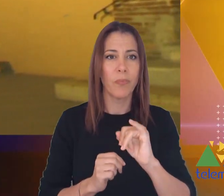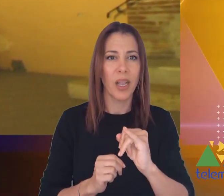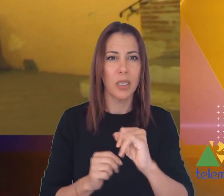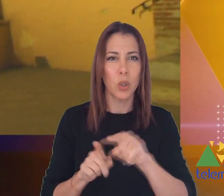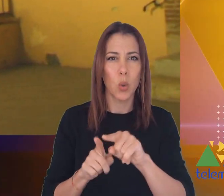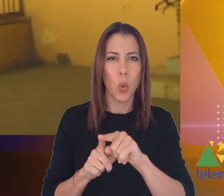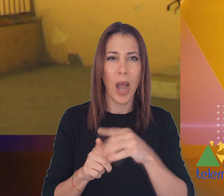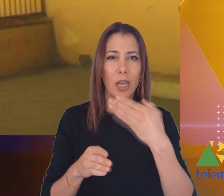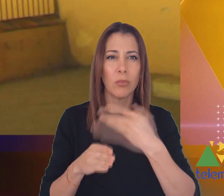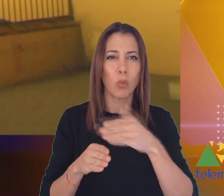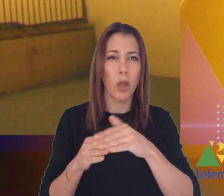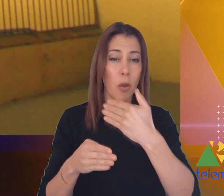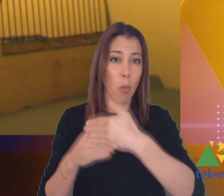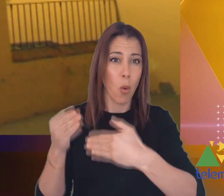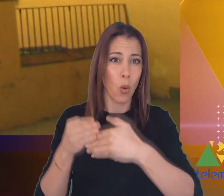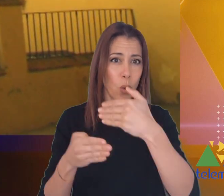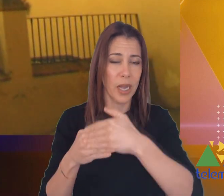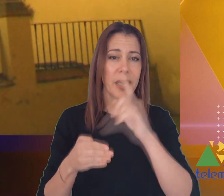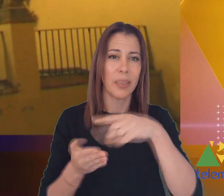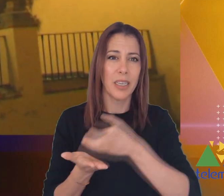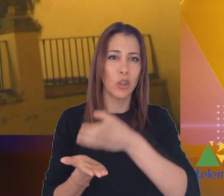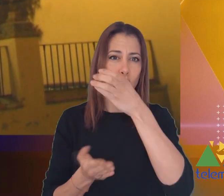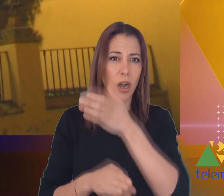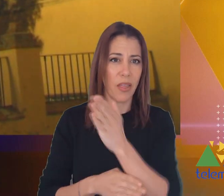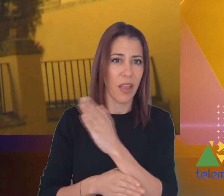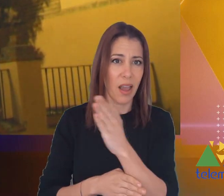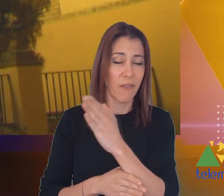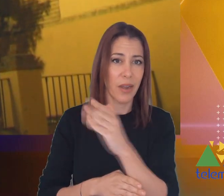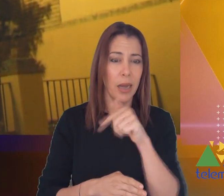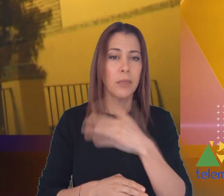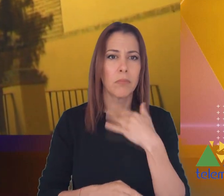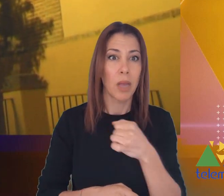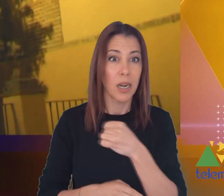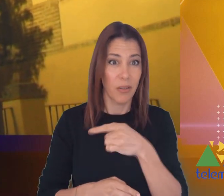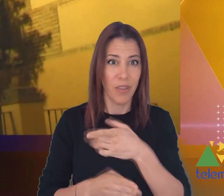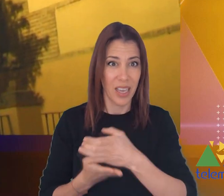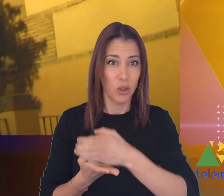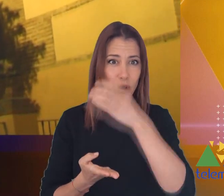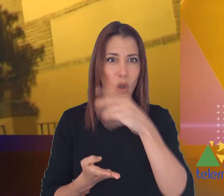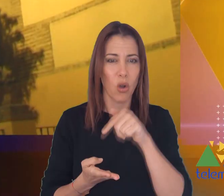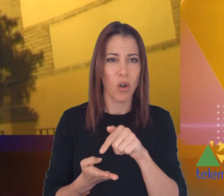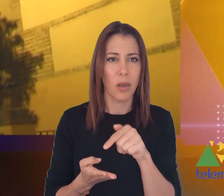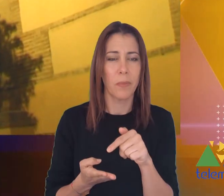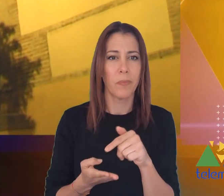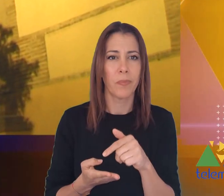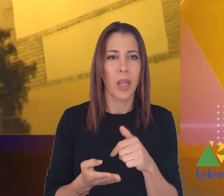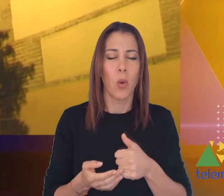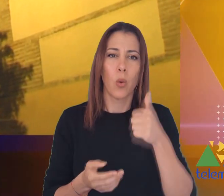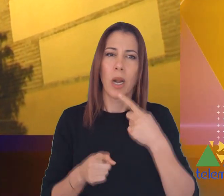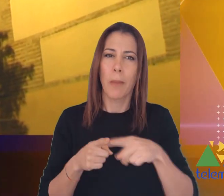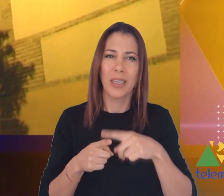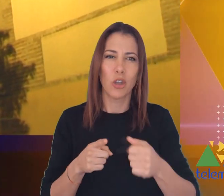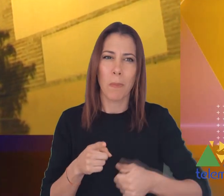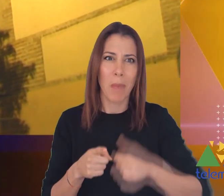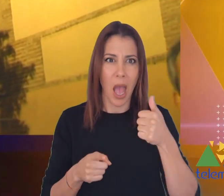de muralla de Motril y de la Torre de la Vela, esta magnífica torre que es uno de los elementos